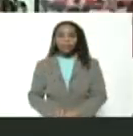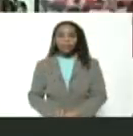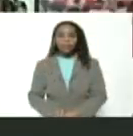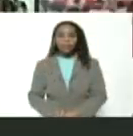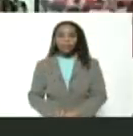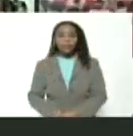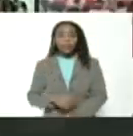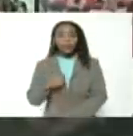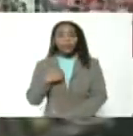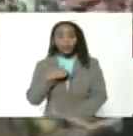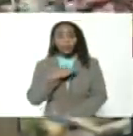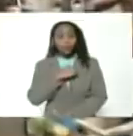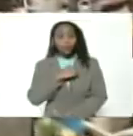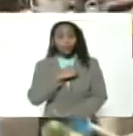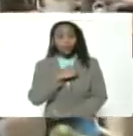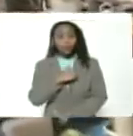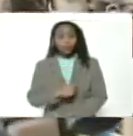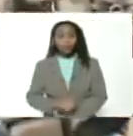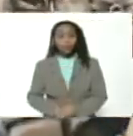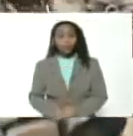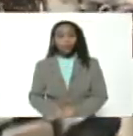Hemos